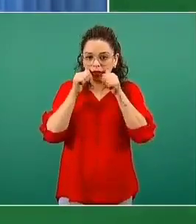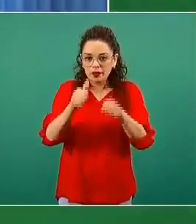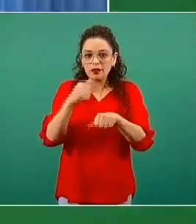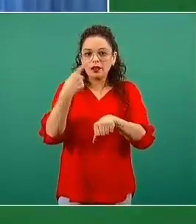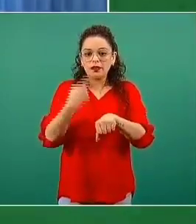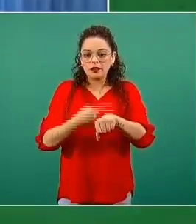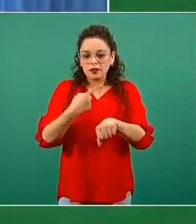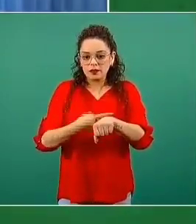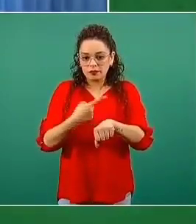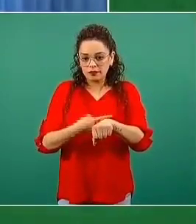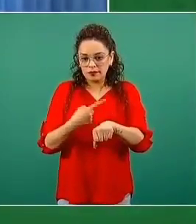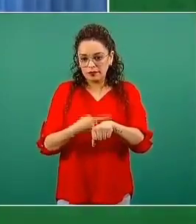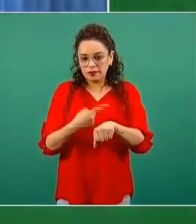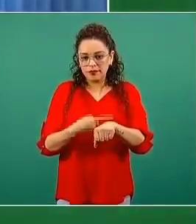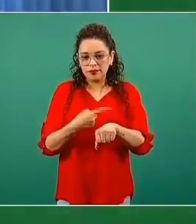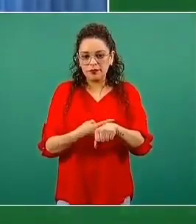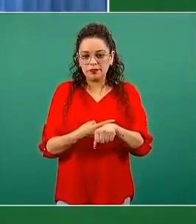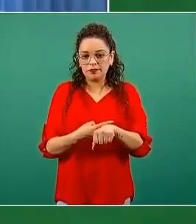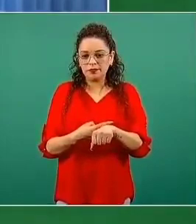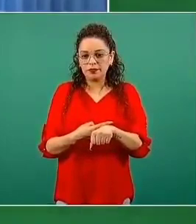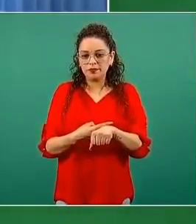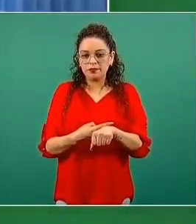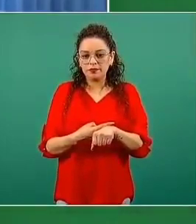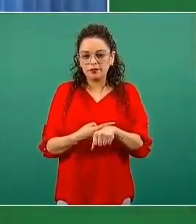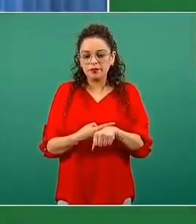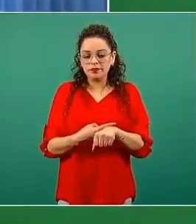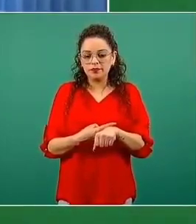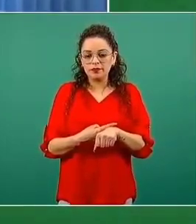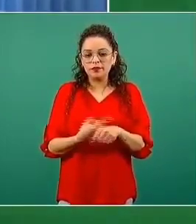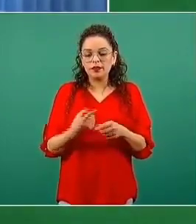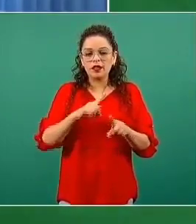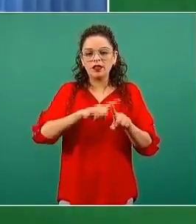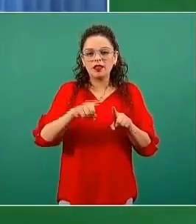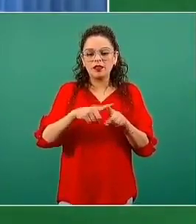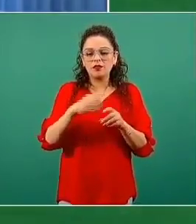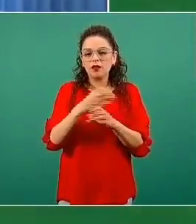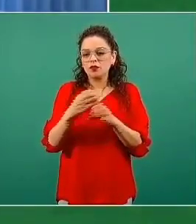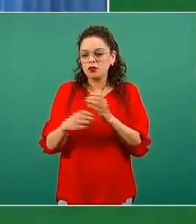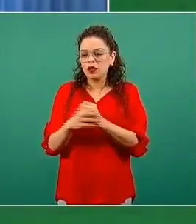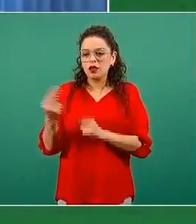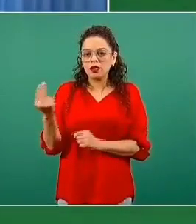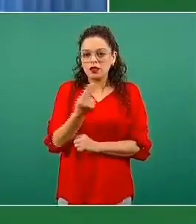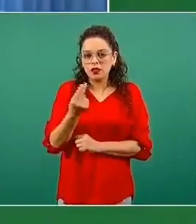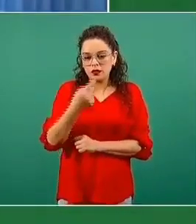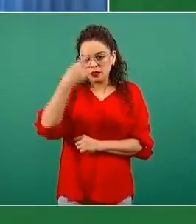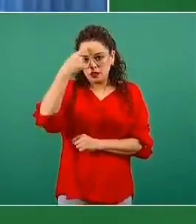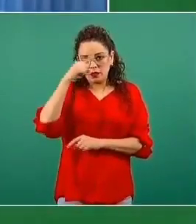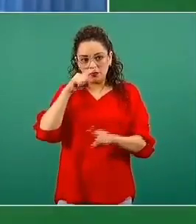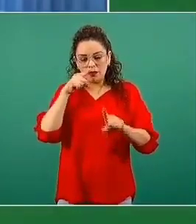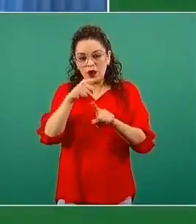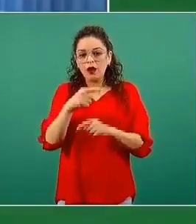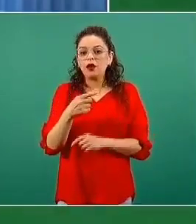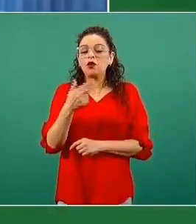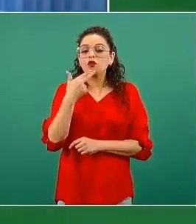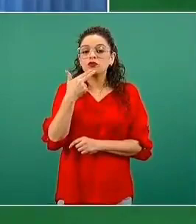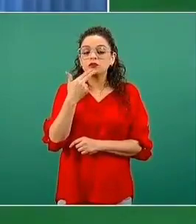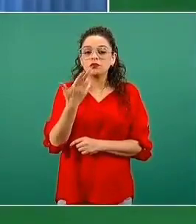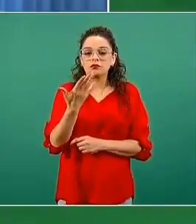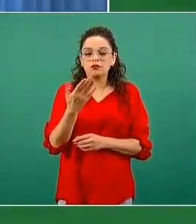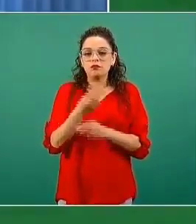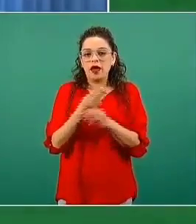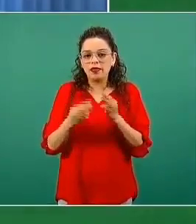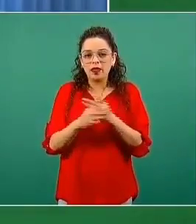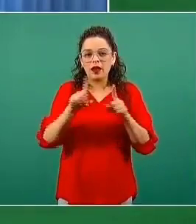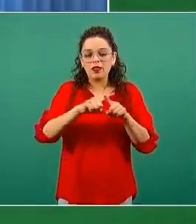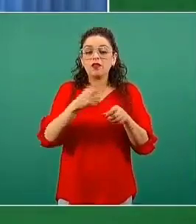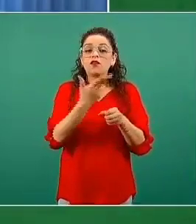atención de los recursos que se requieren a nivel hospitalario y en las especialidades.